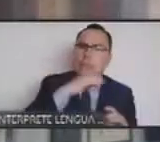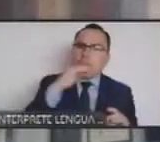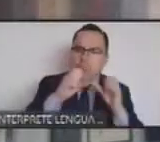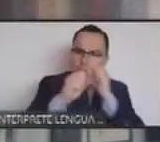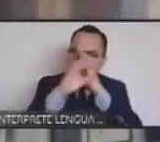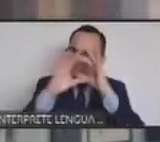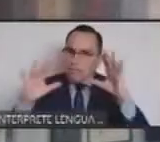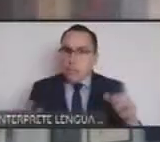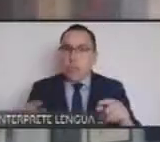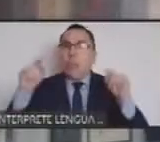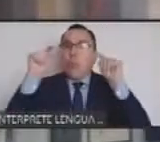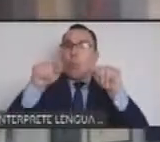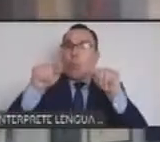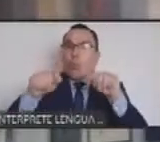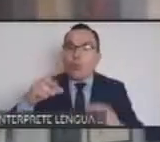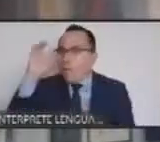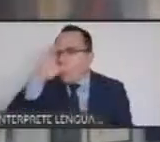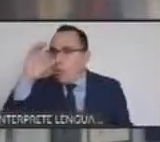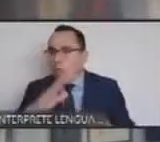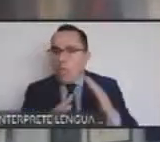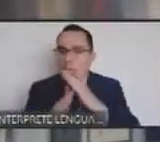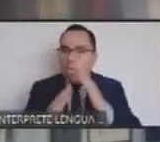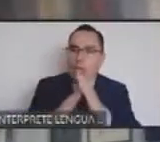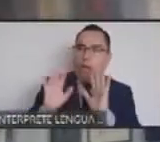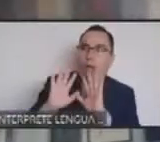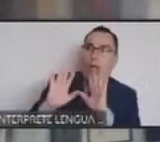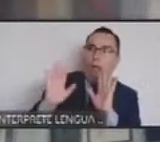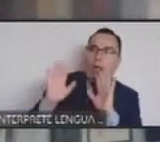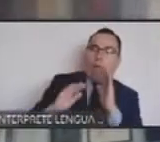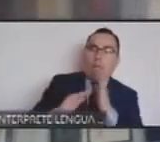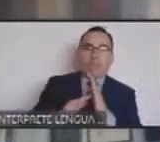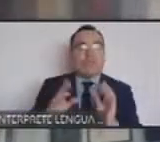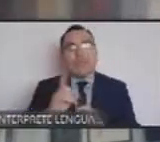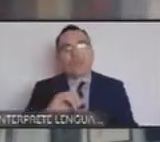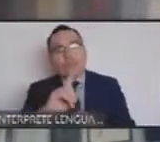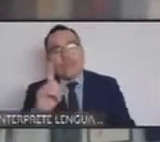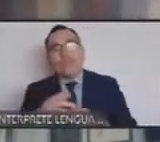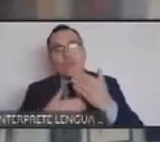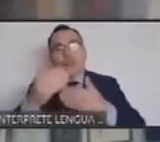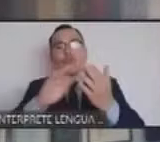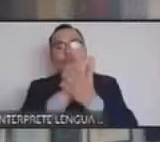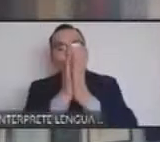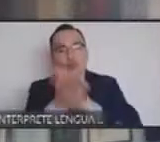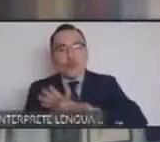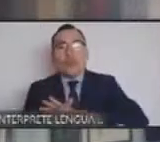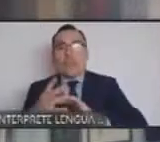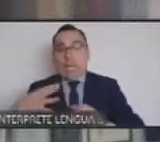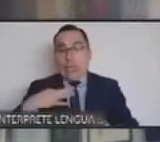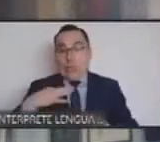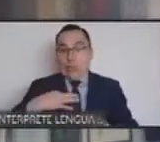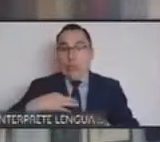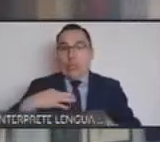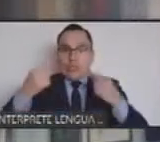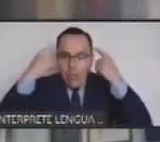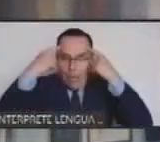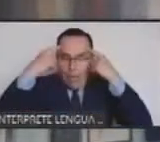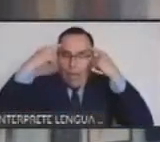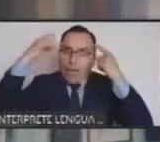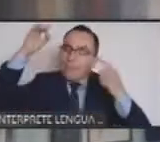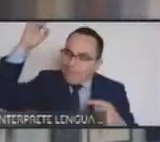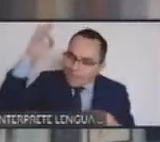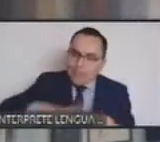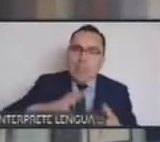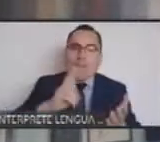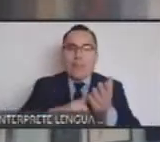por lo que se hizo, no buscando excusas por otro lado, otro tipo de legislaciones más generales, y con eso entonces la ciudadanía se convenza que la nueva